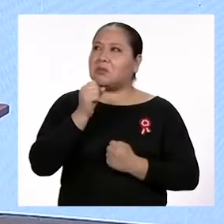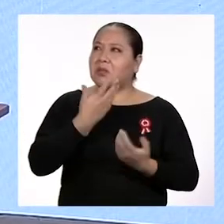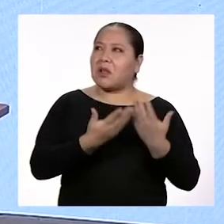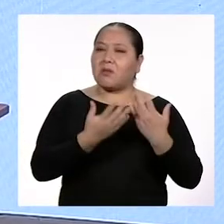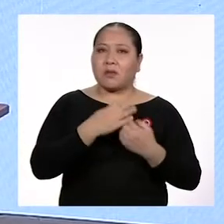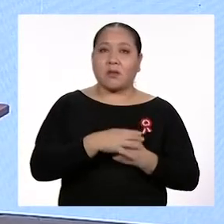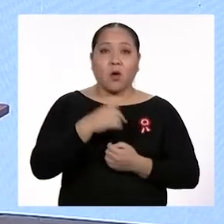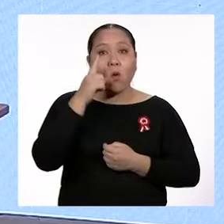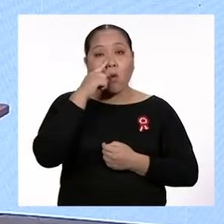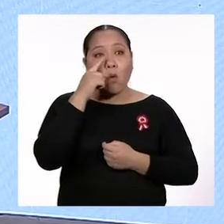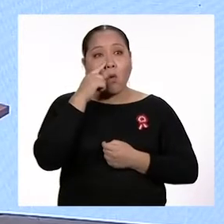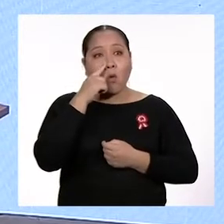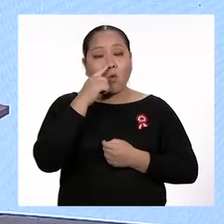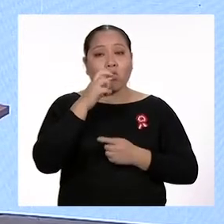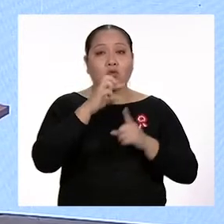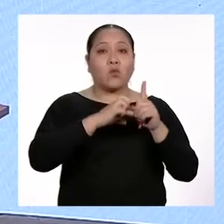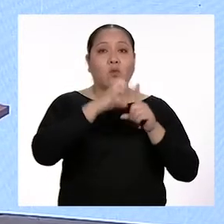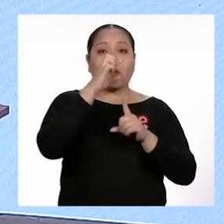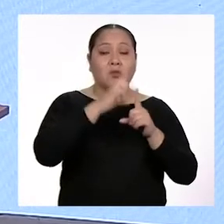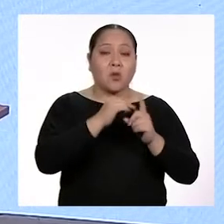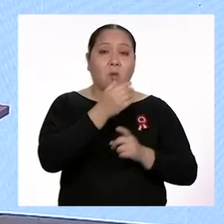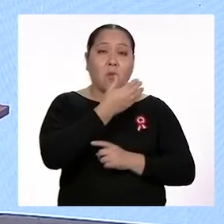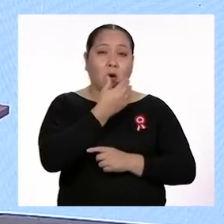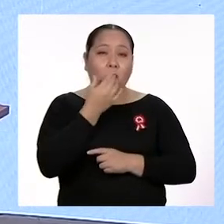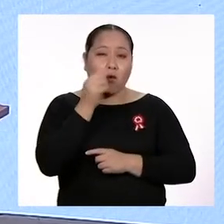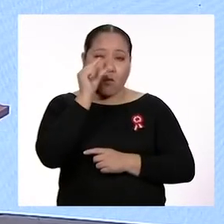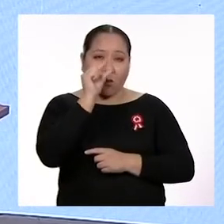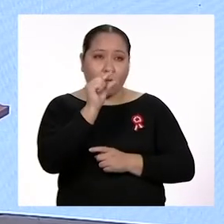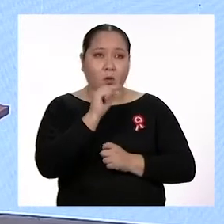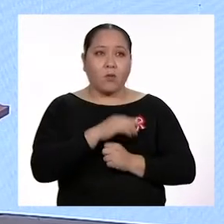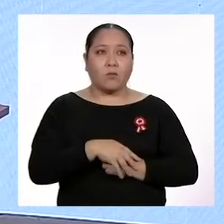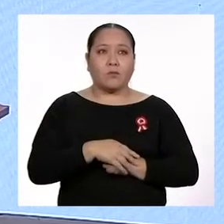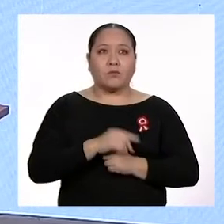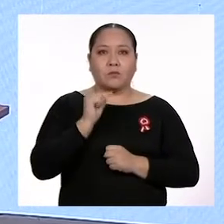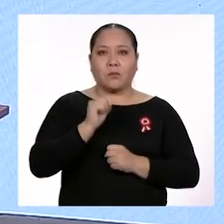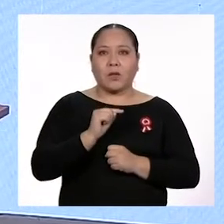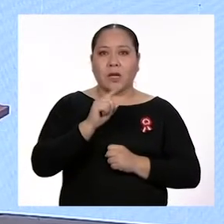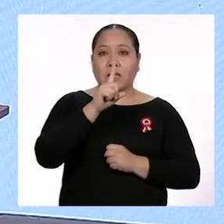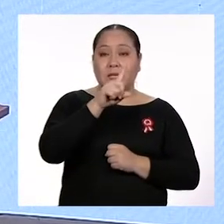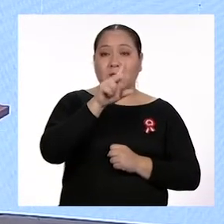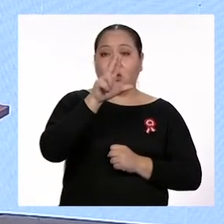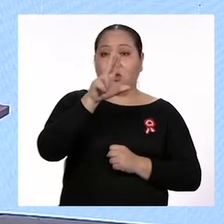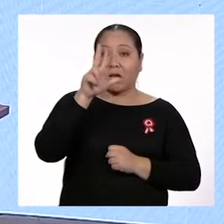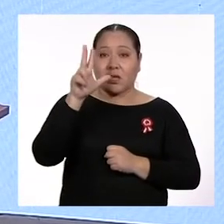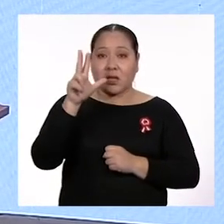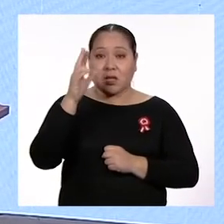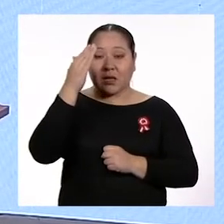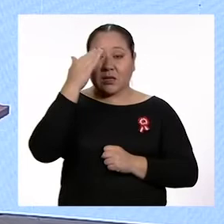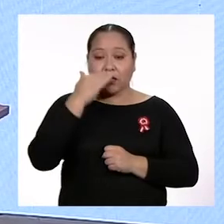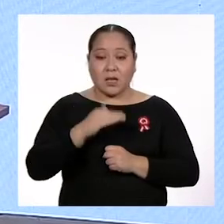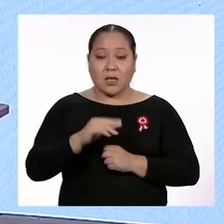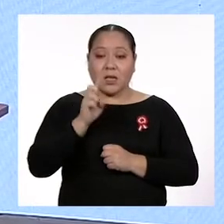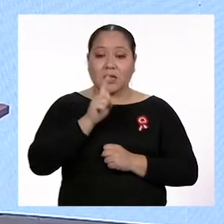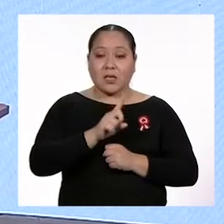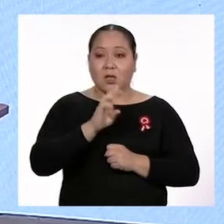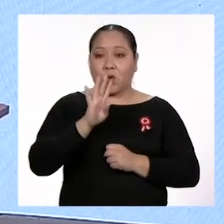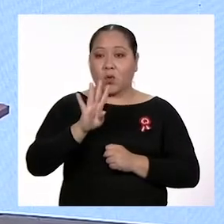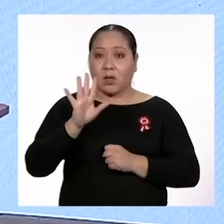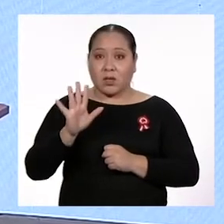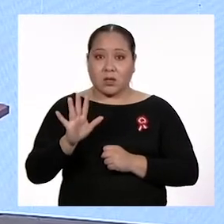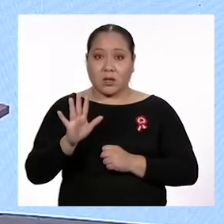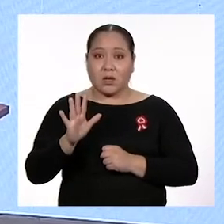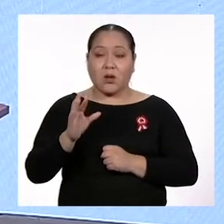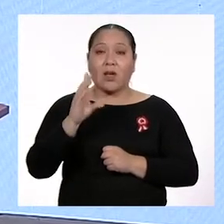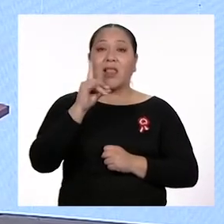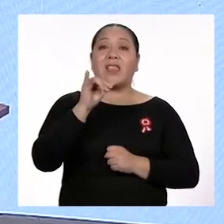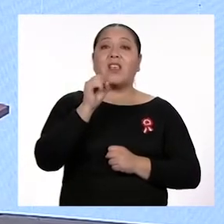vemos el mes de junio, su presión mejora un poco. Estuvo desde 133 hasta 145 y su